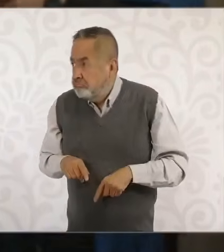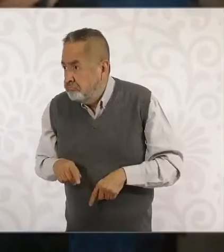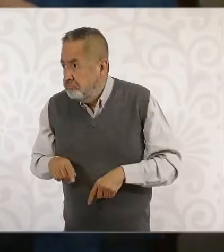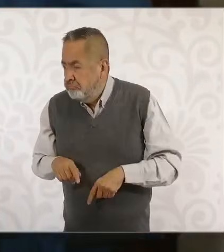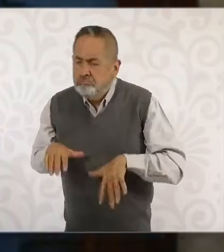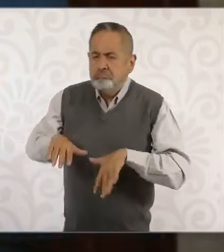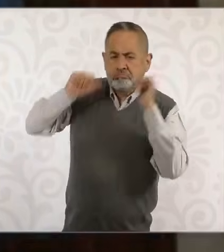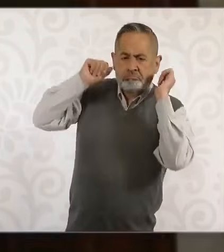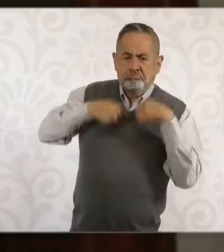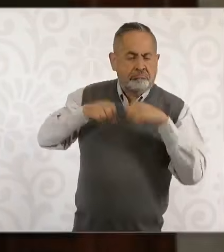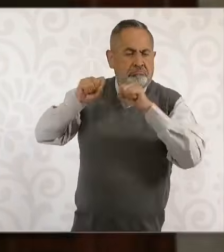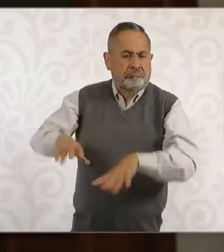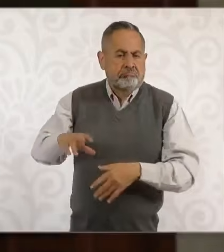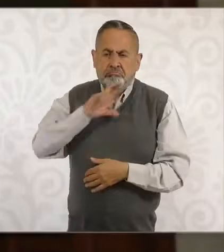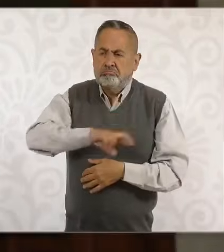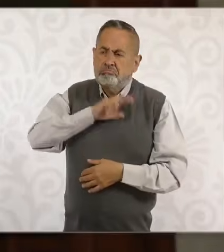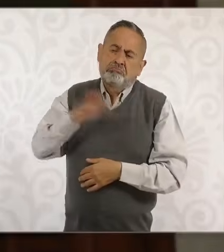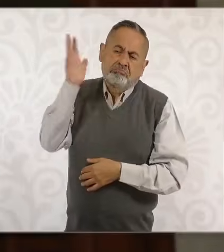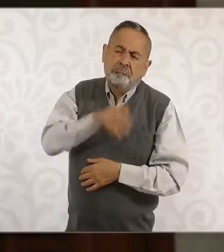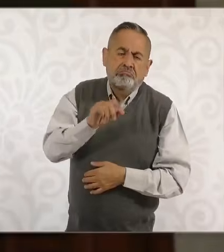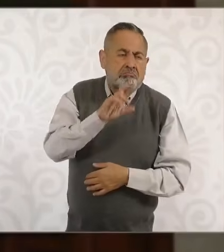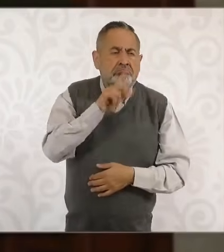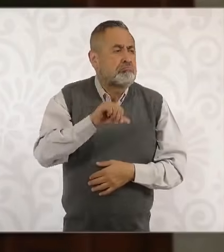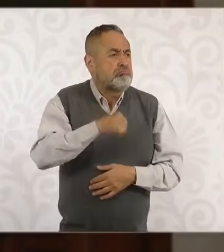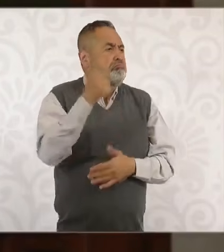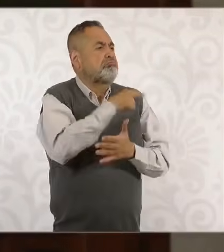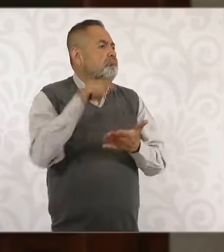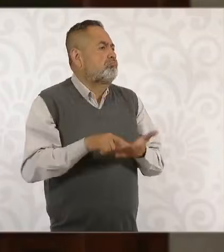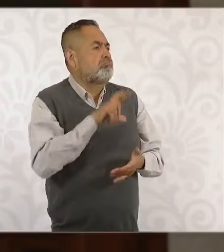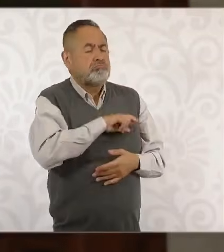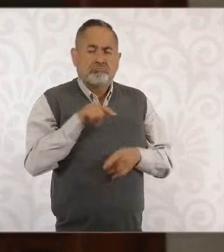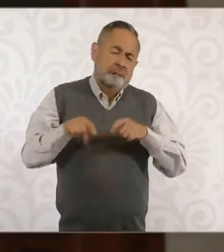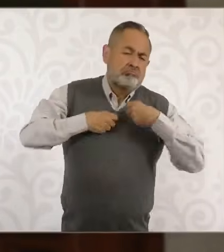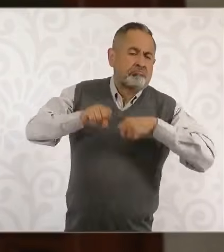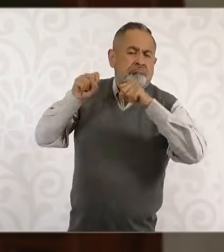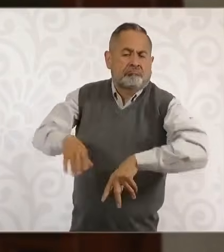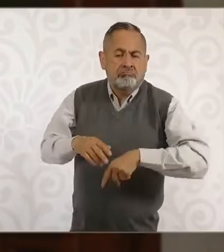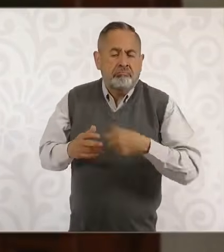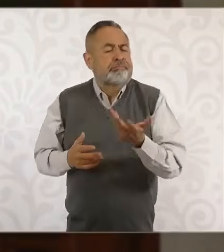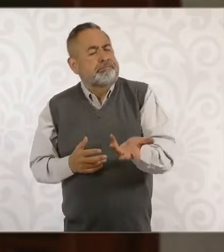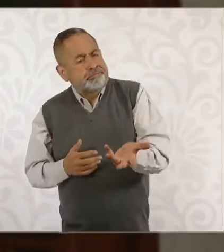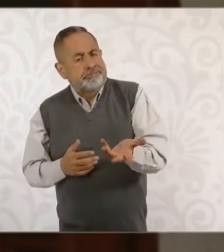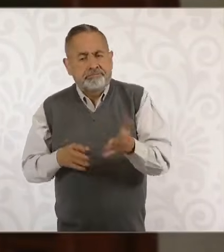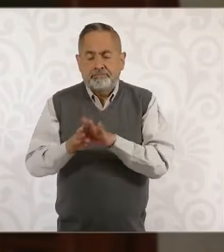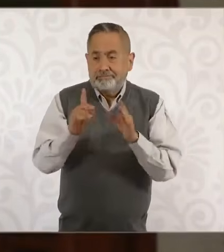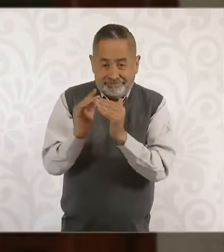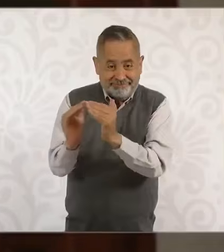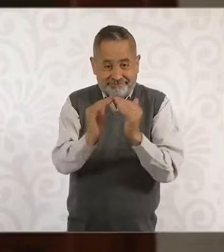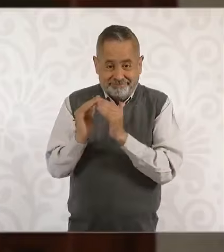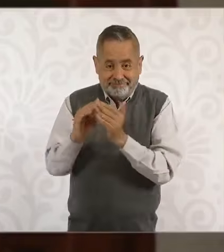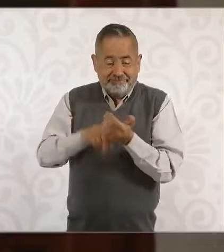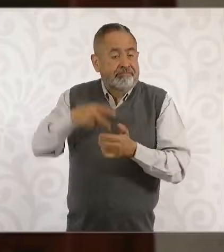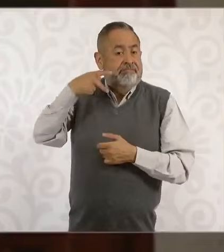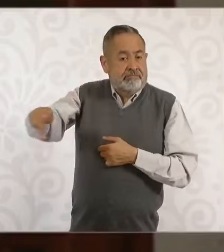ya a sus casas o rentar en otros lugares. Y aquí el tema es que estas viviendas que son